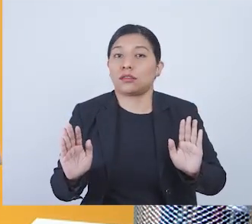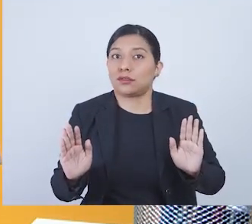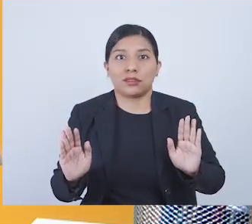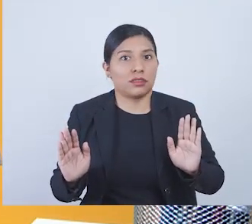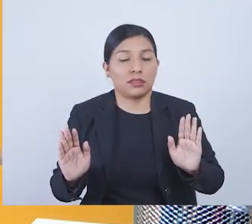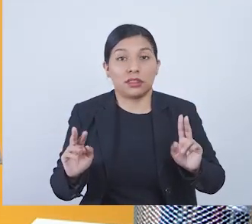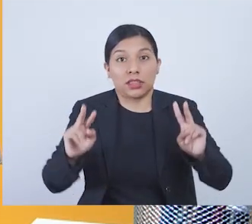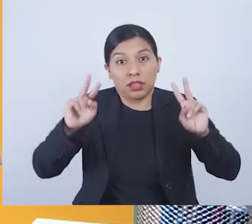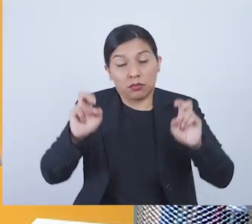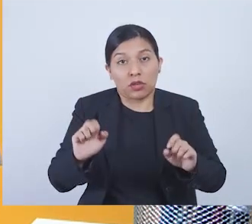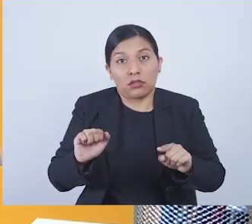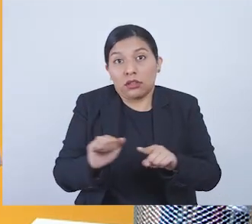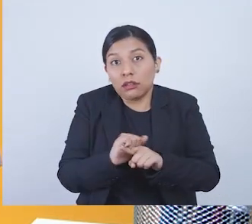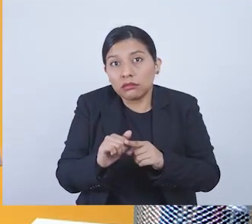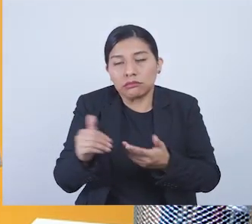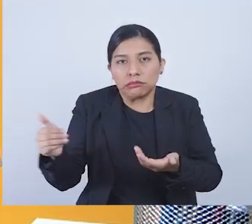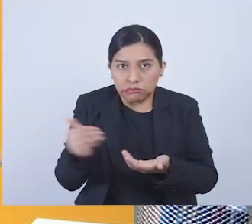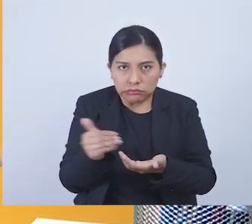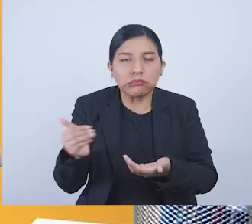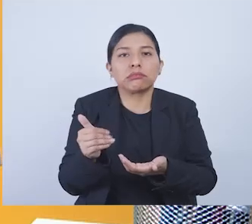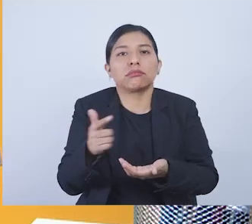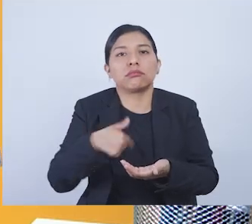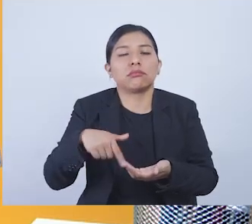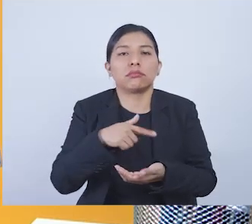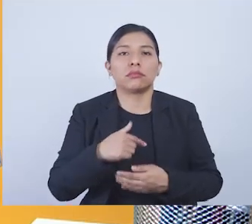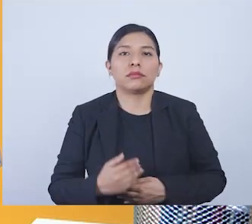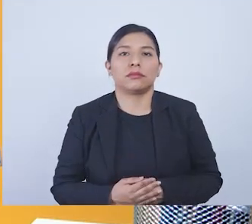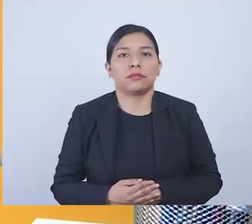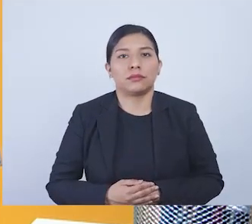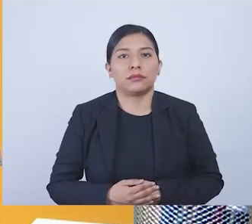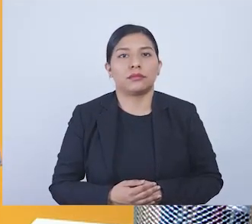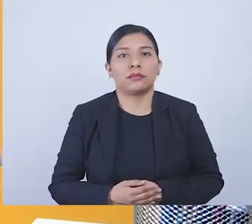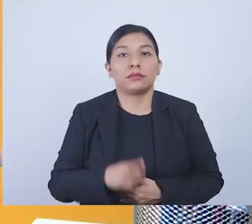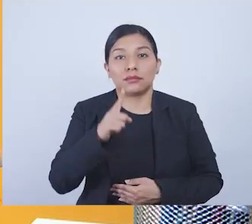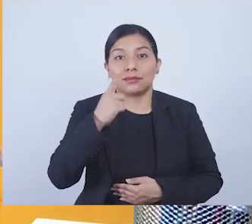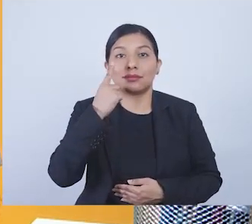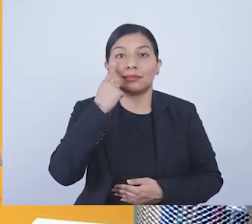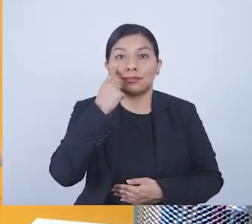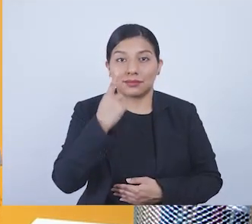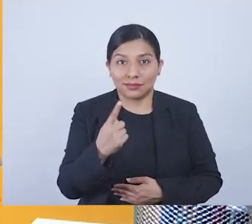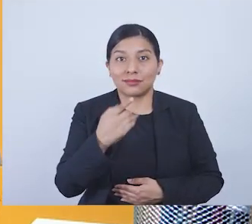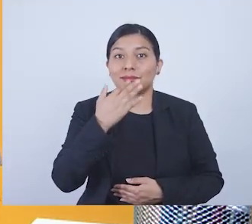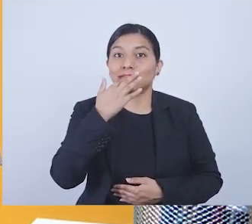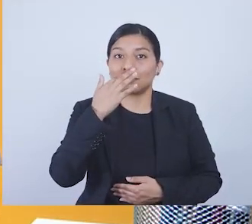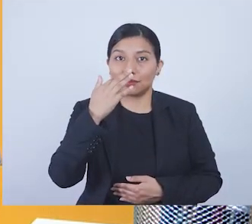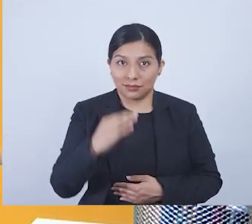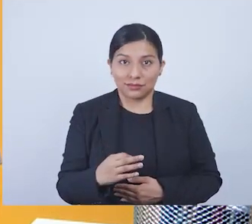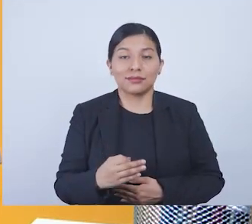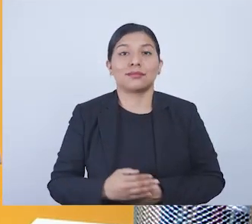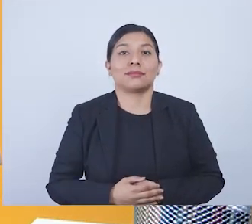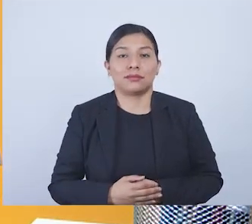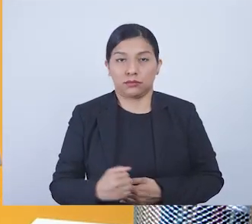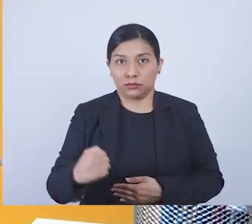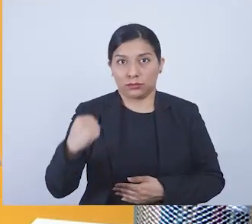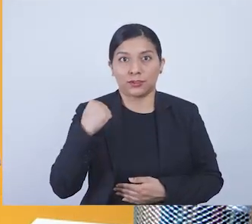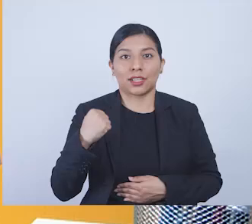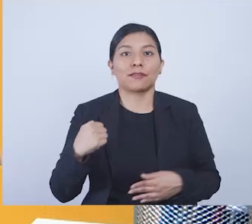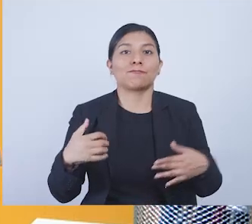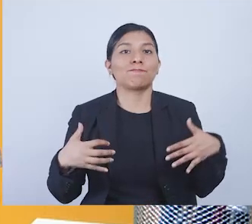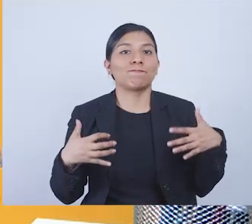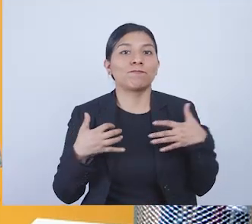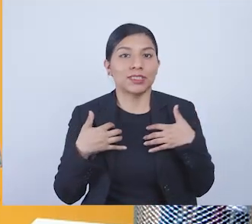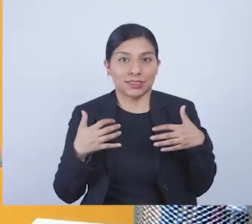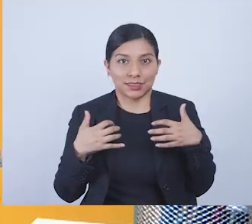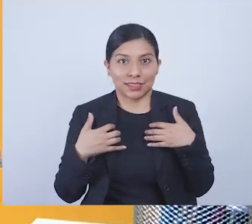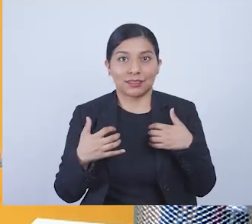el aspecto formativo de los estudiantes, va a ver que nuestro trabajo sí es de valor para la vida.